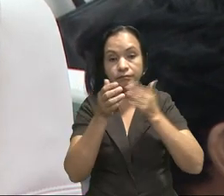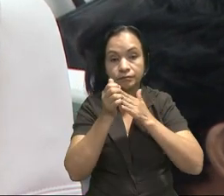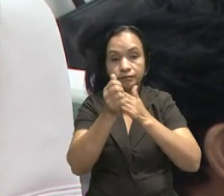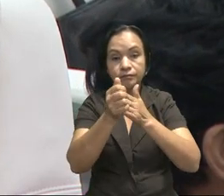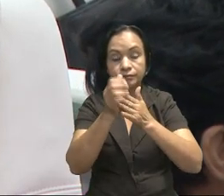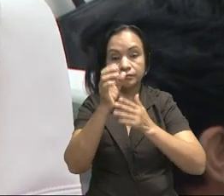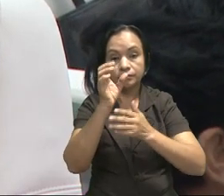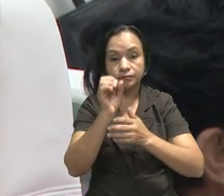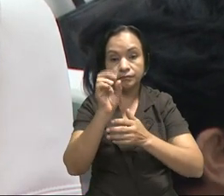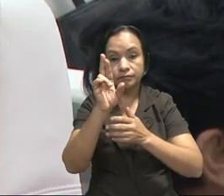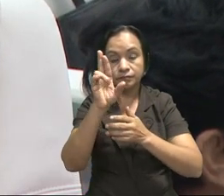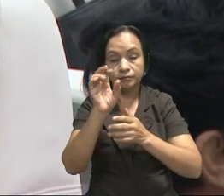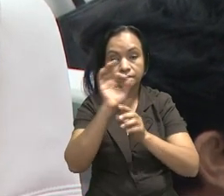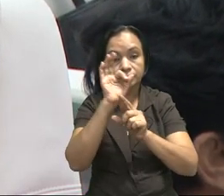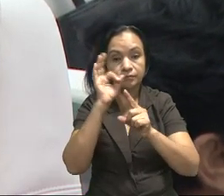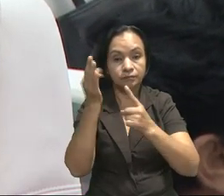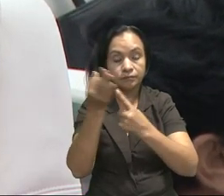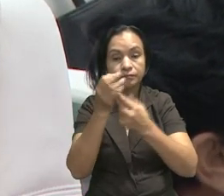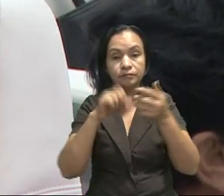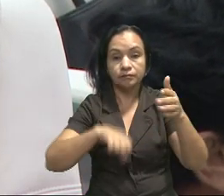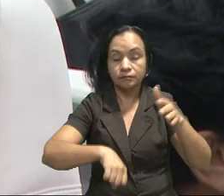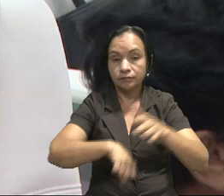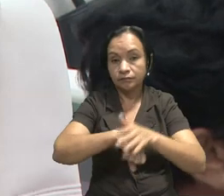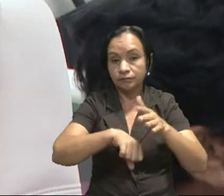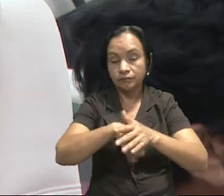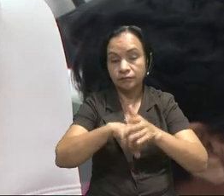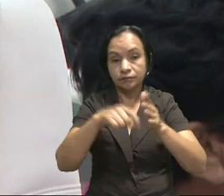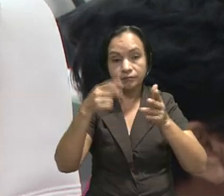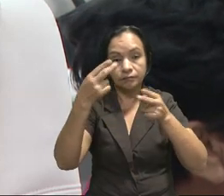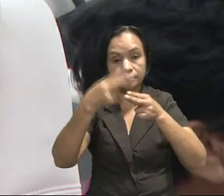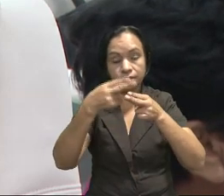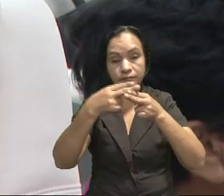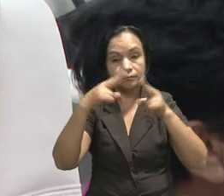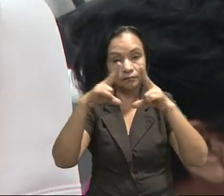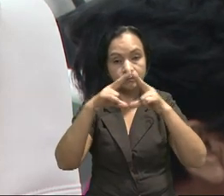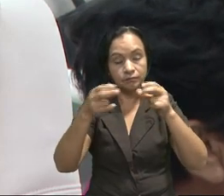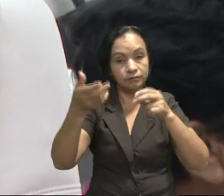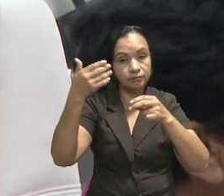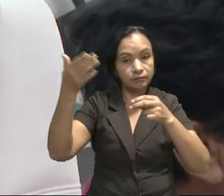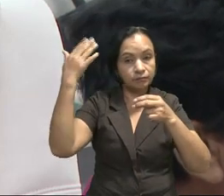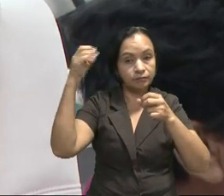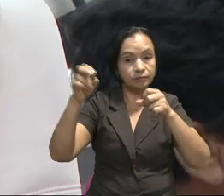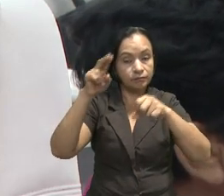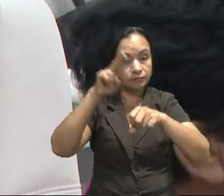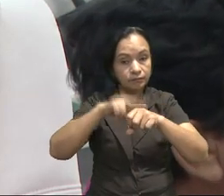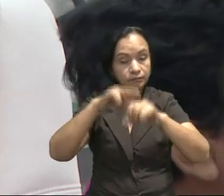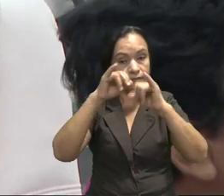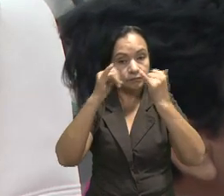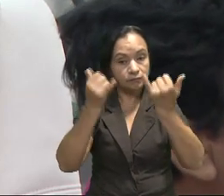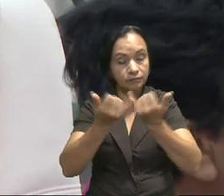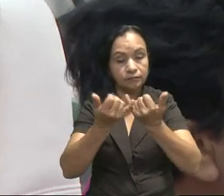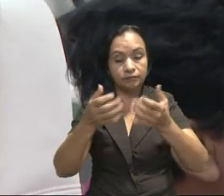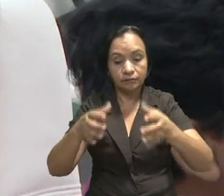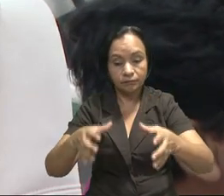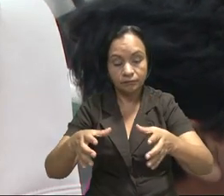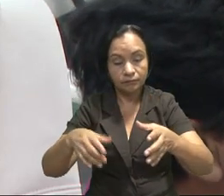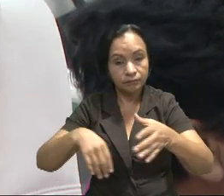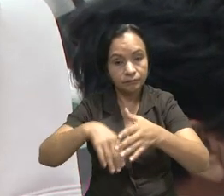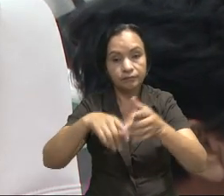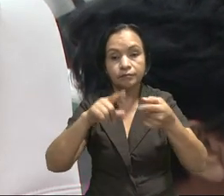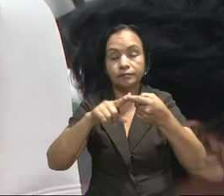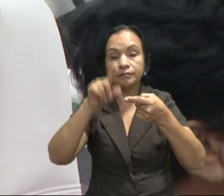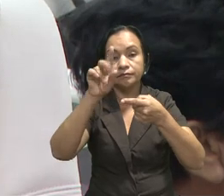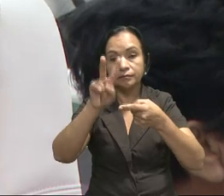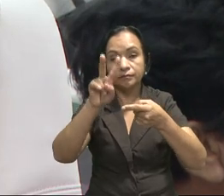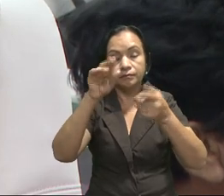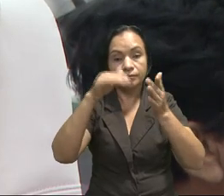Oro del Mundial y la Federación Nicaragüense de Fútbol por poner en alto el nombre de Nicaragua en la competencia nacional e internacional de balompié; en el